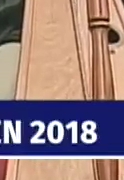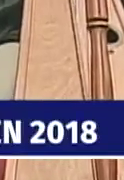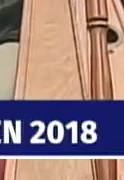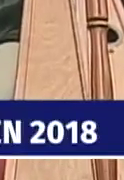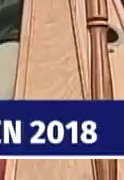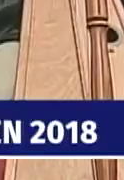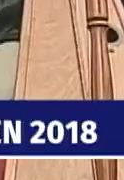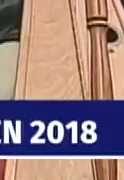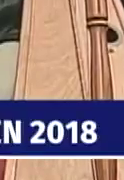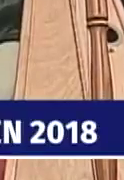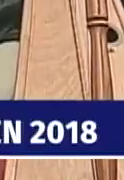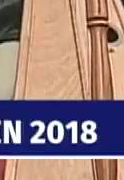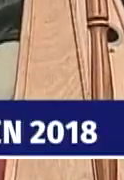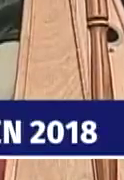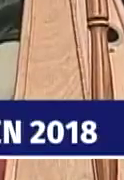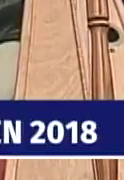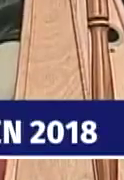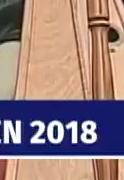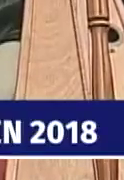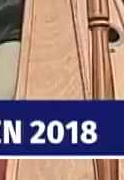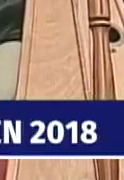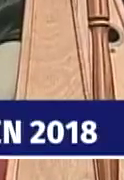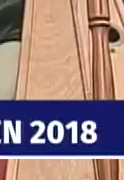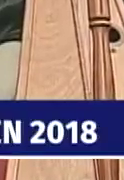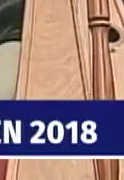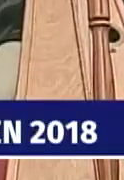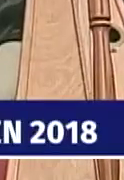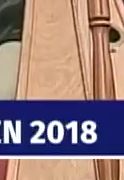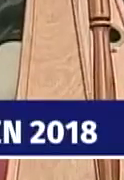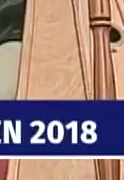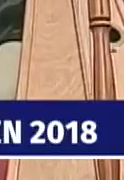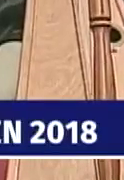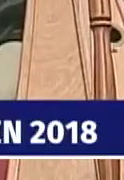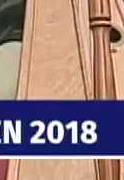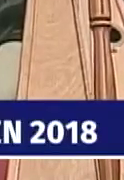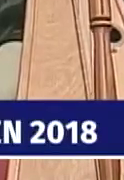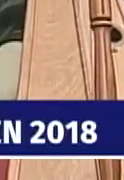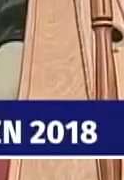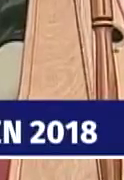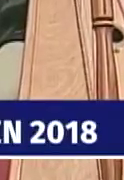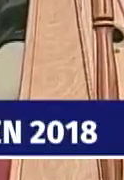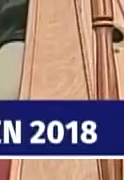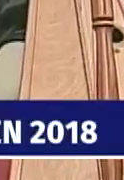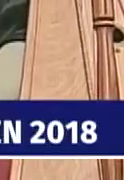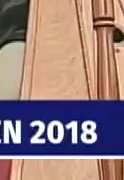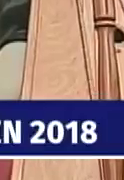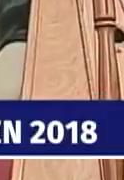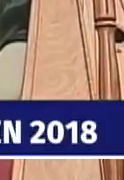Feria Internacional del Libro año 2018. Vamos a disfrutar un poco de la música